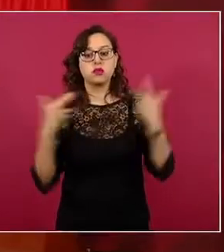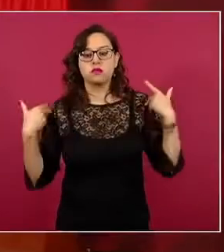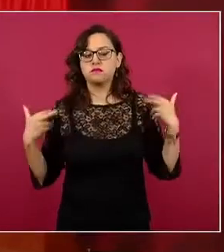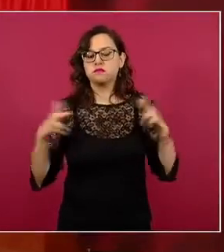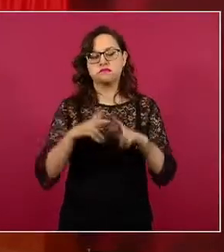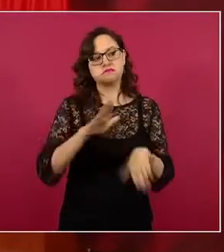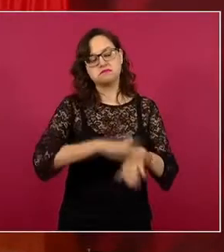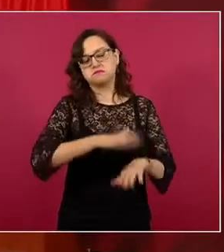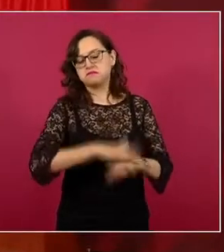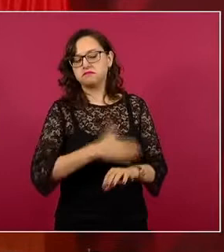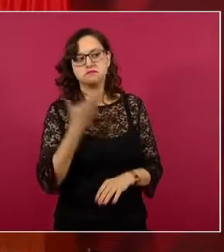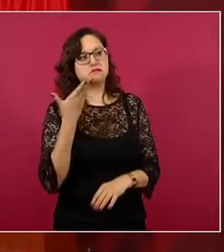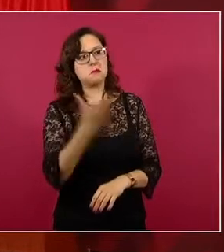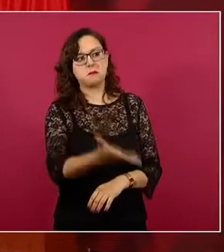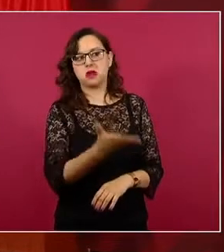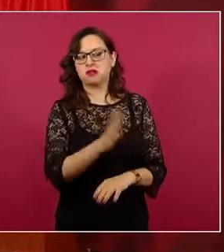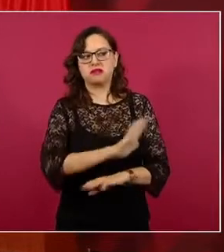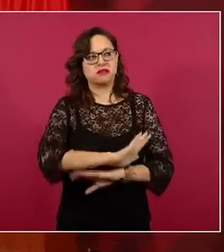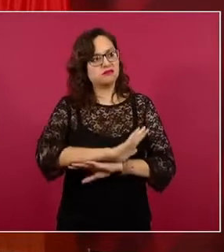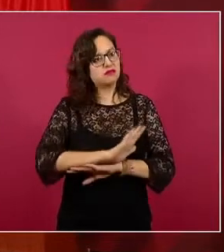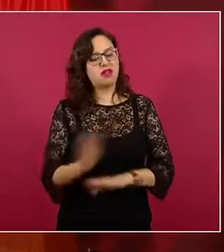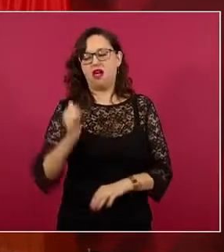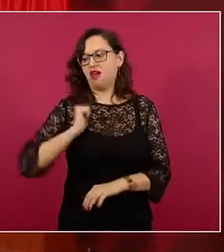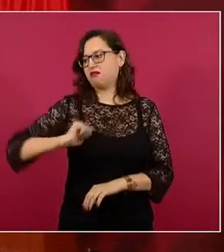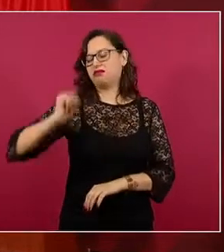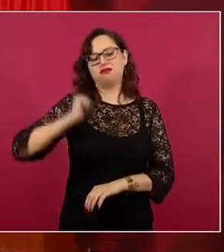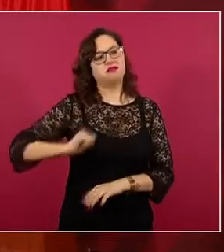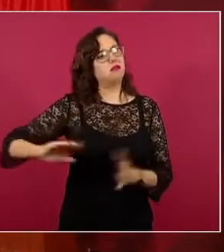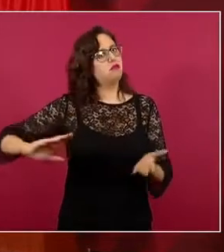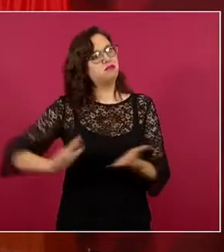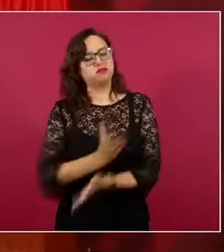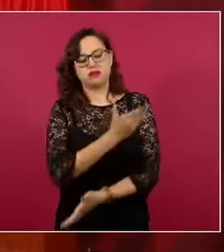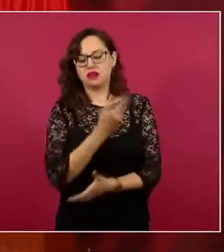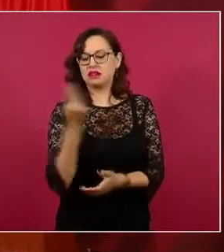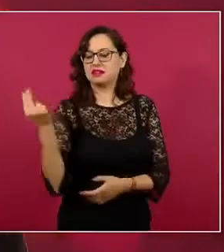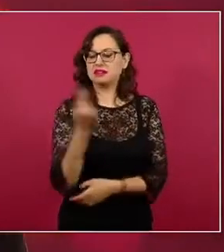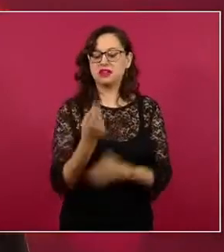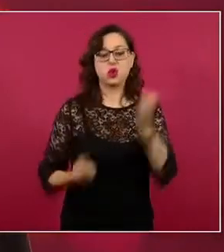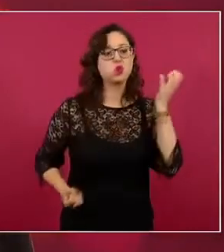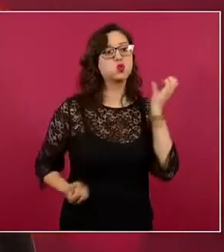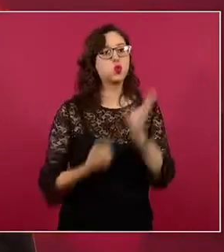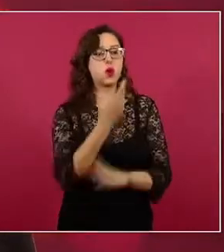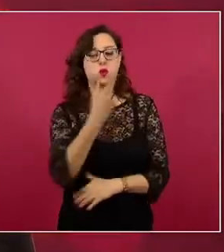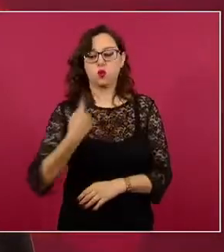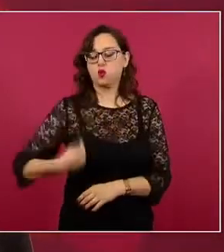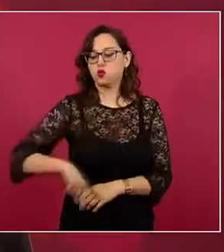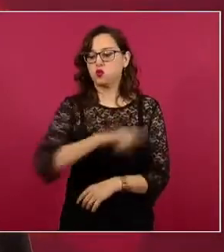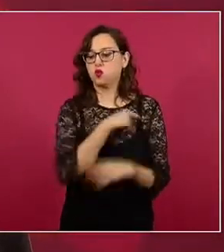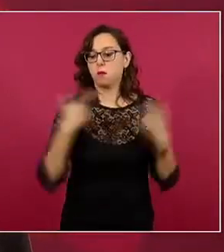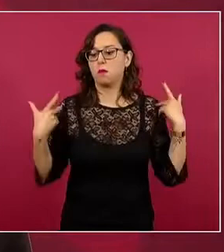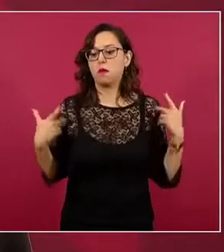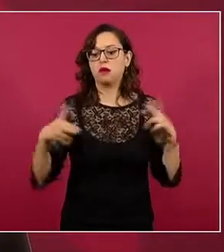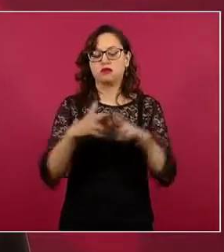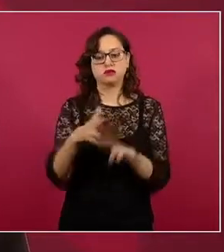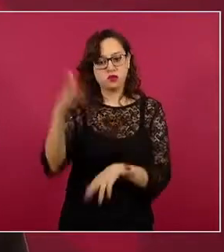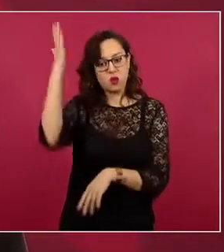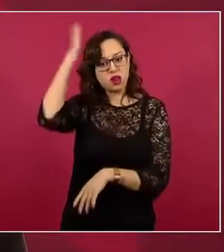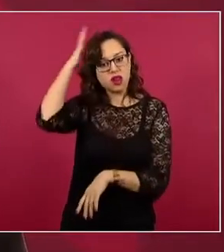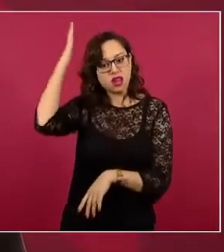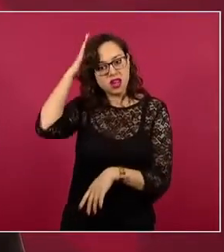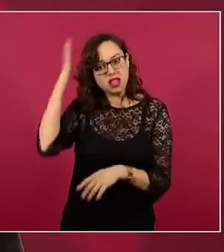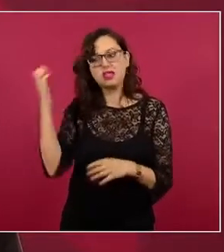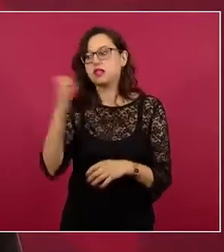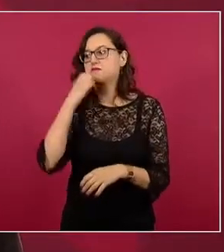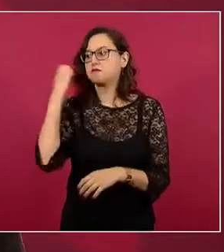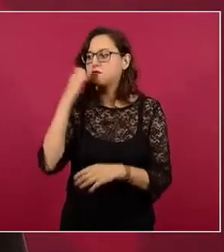educativo, solicitan recuperar su lugar como líderes en las comunidades, solicitan que la escuela se convierta en un espacio de